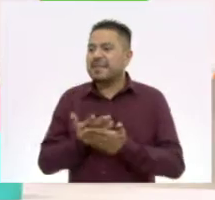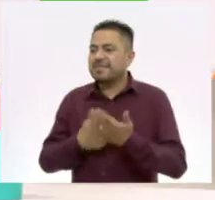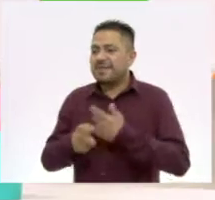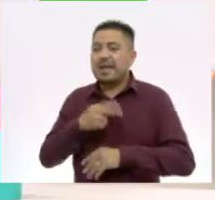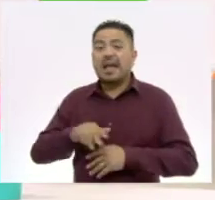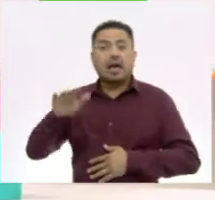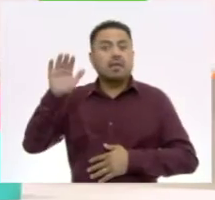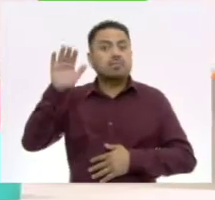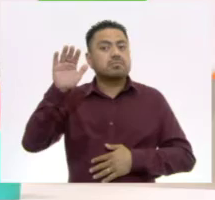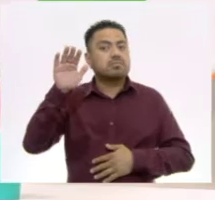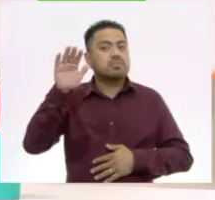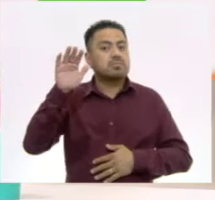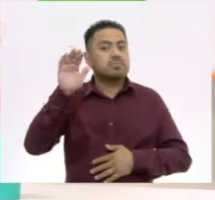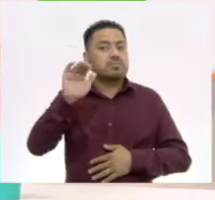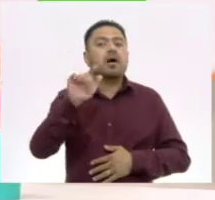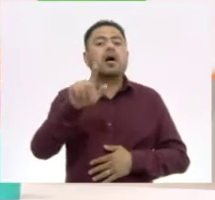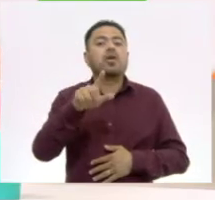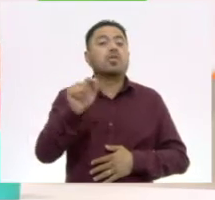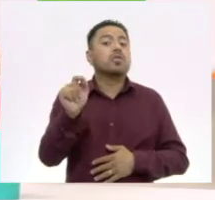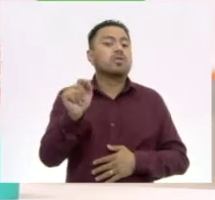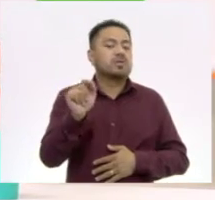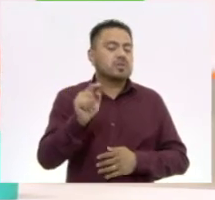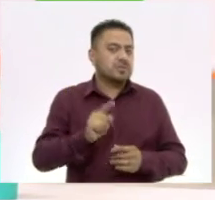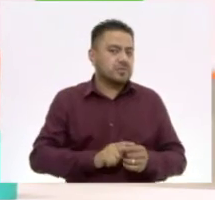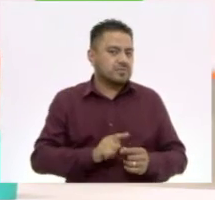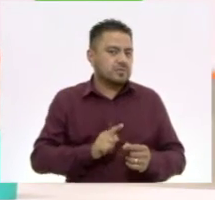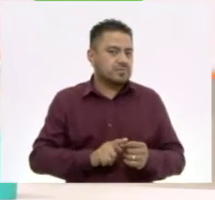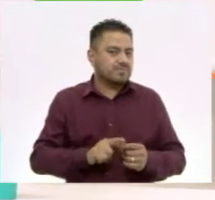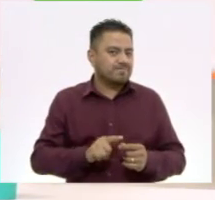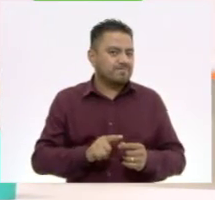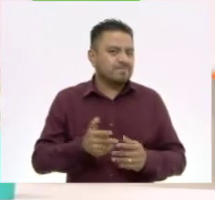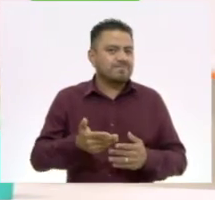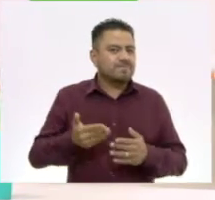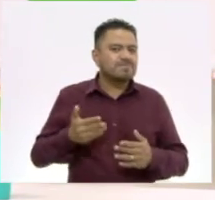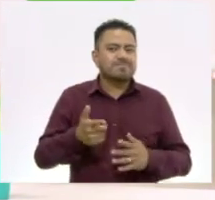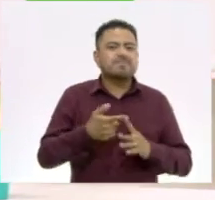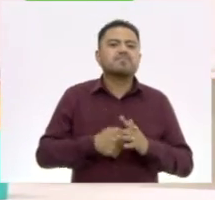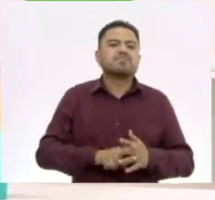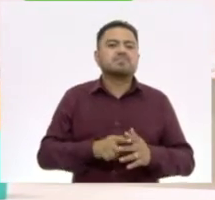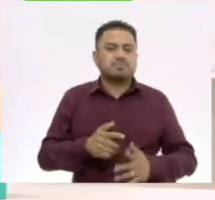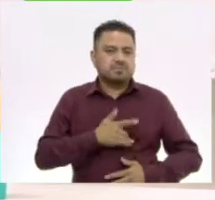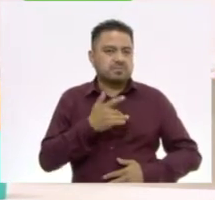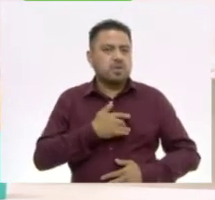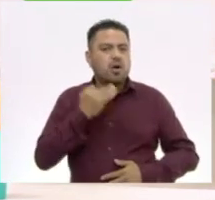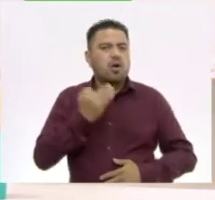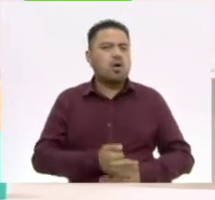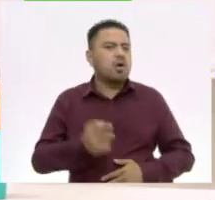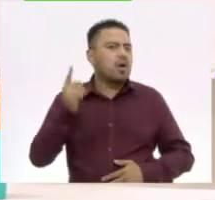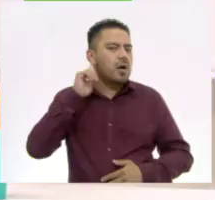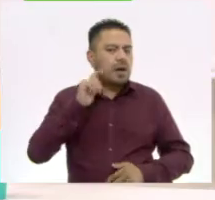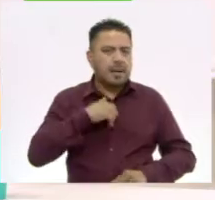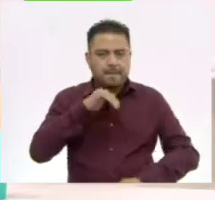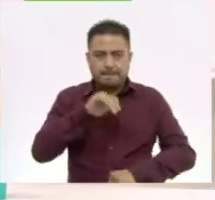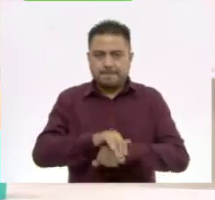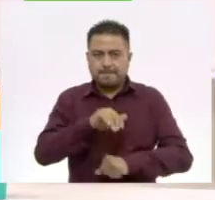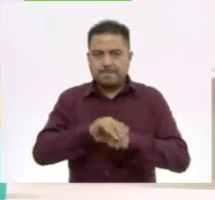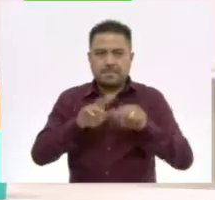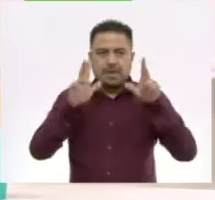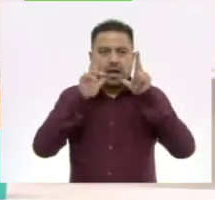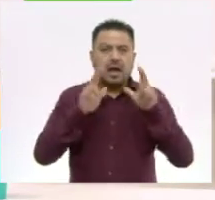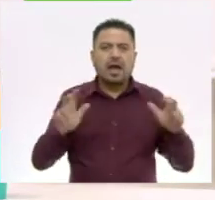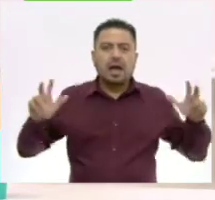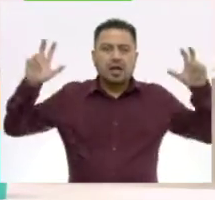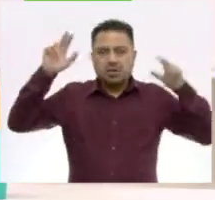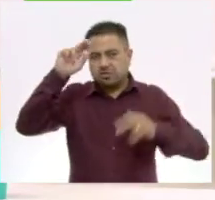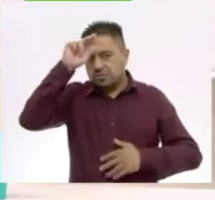y adónde van antes de arrancar qué les parece si escuchamos a nuestro amigo ajo listo que nos va a